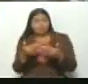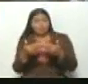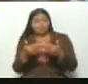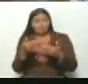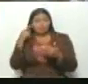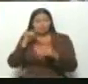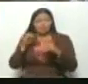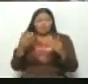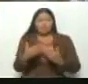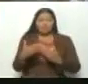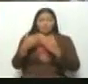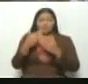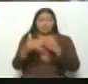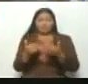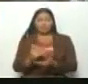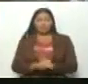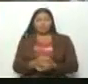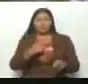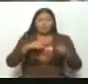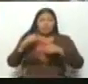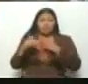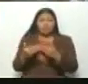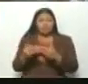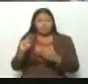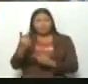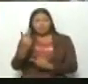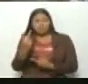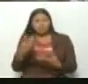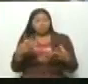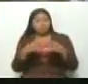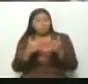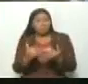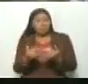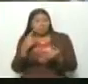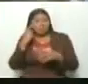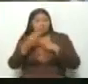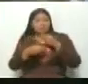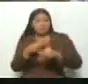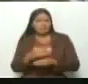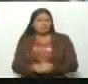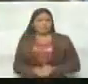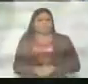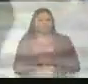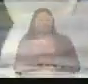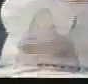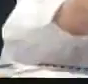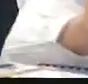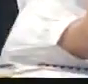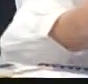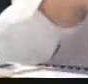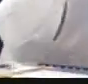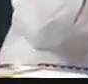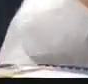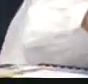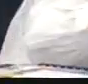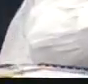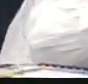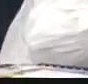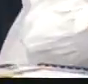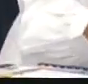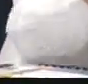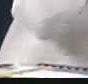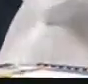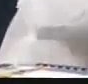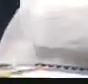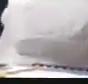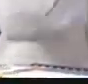que están en las escuelas. Esa brigada coordinadora tiene una segunda brigada operativa que levanta las capacidades en el territorio con la